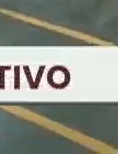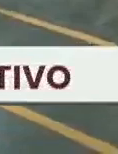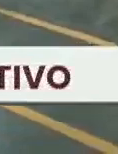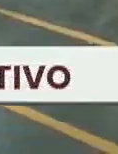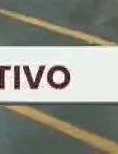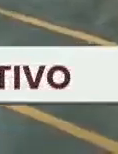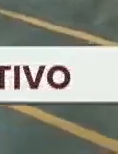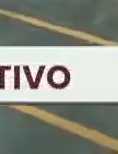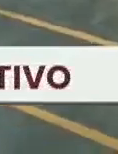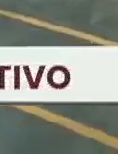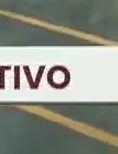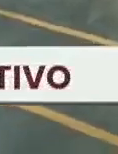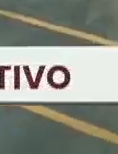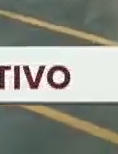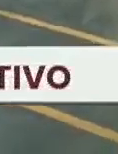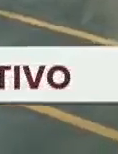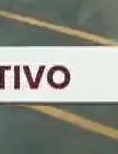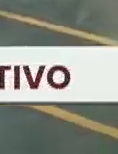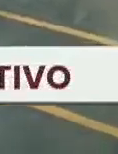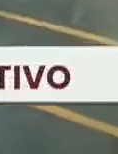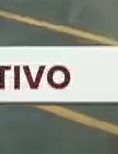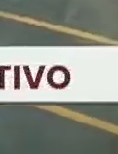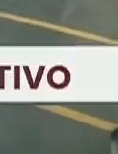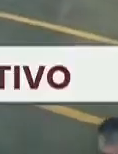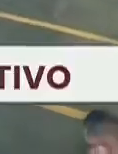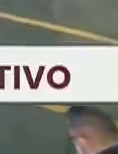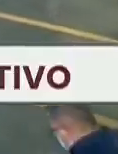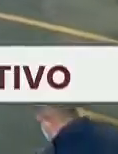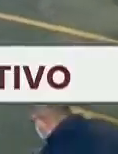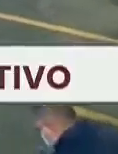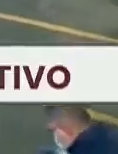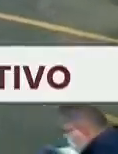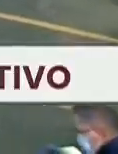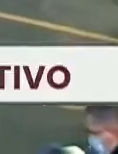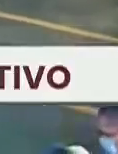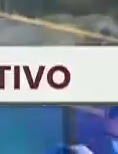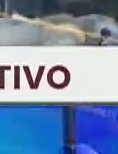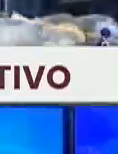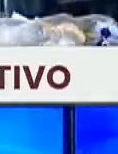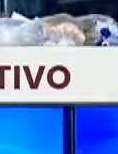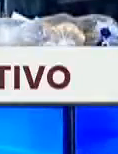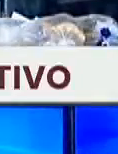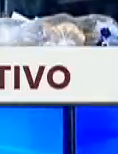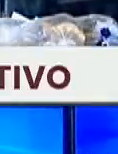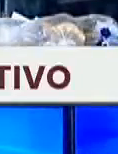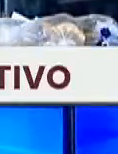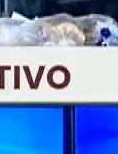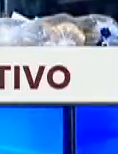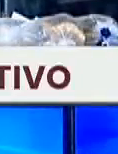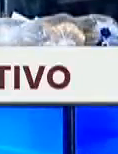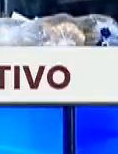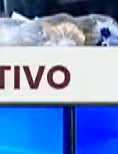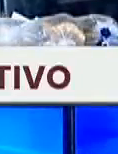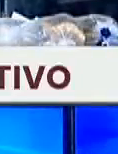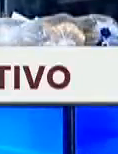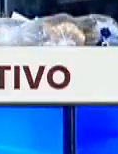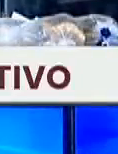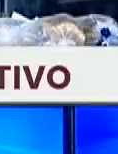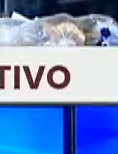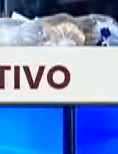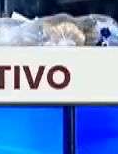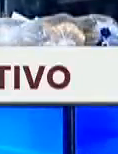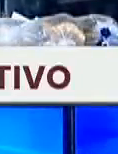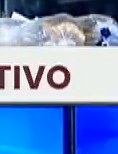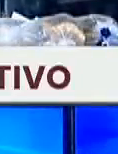bendiciones nuestro señor jesucristo con la pascua las bendiciones para la solidaridad